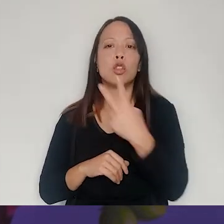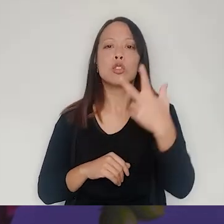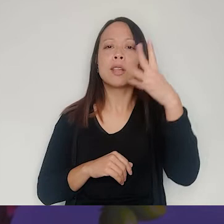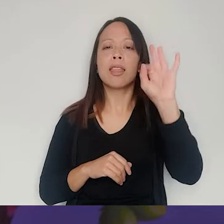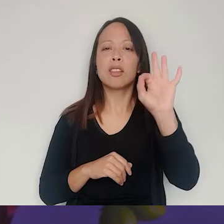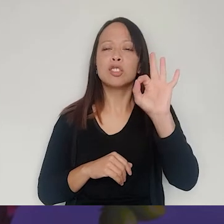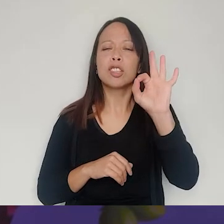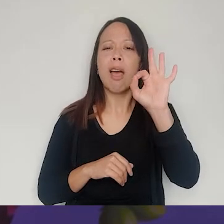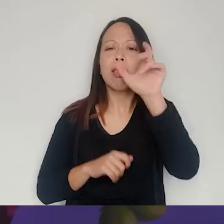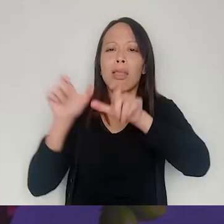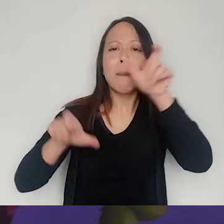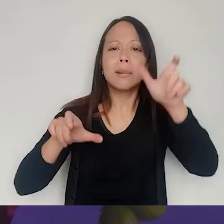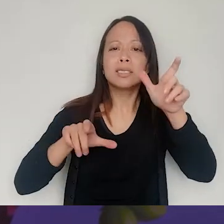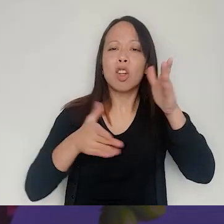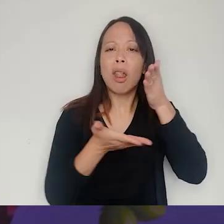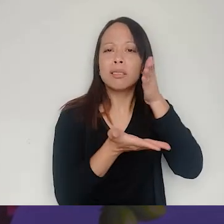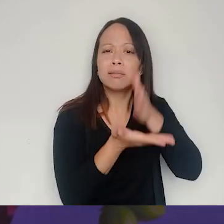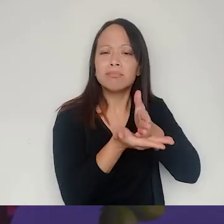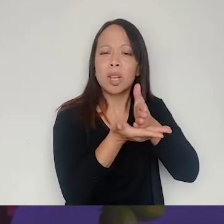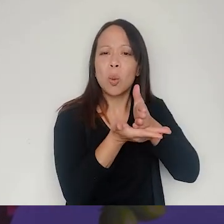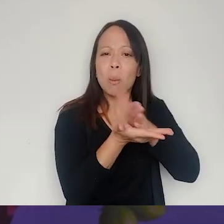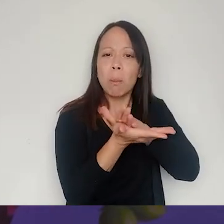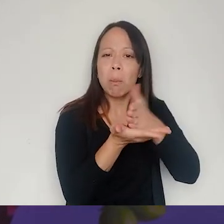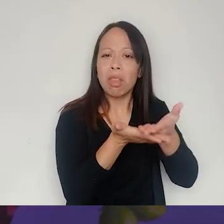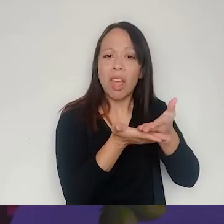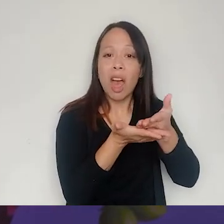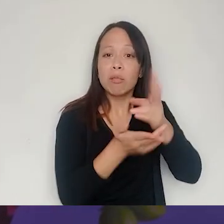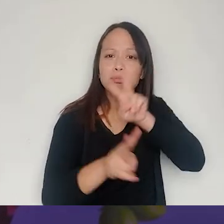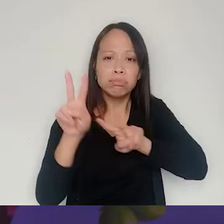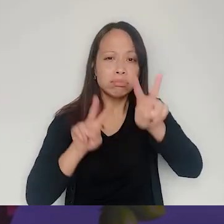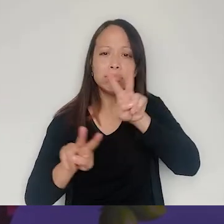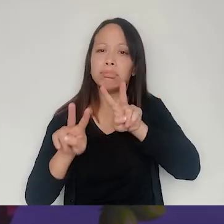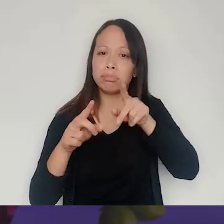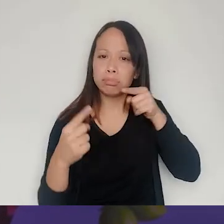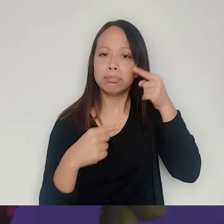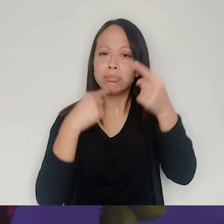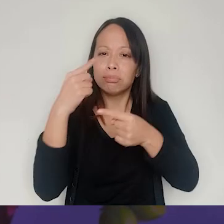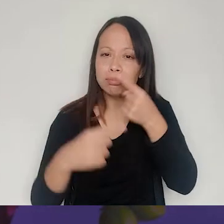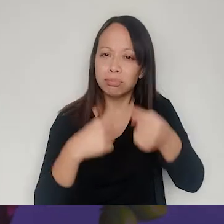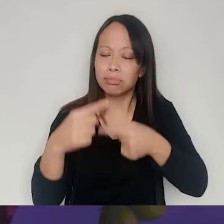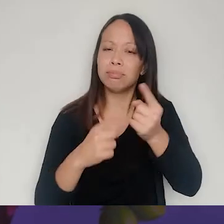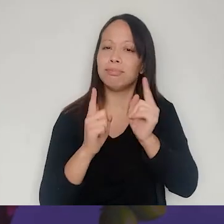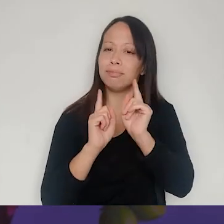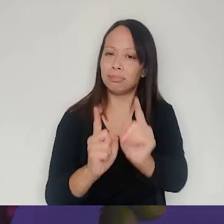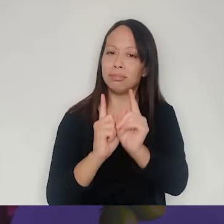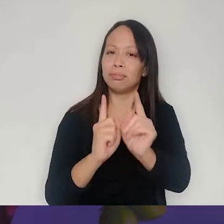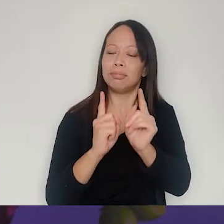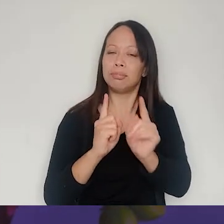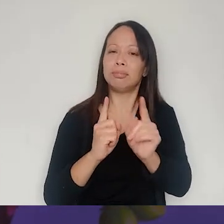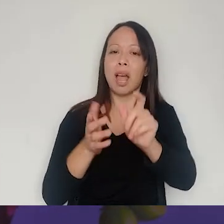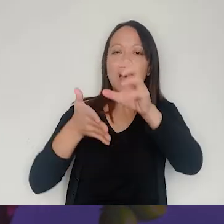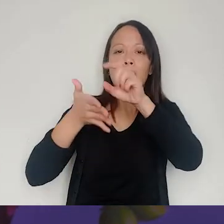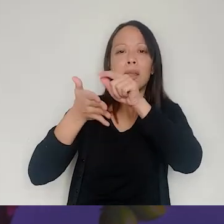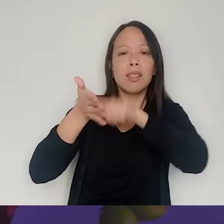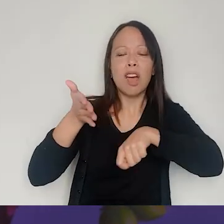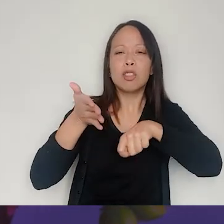seguimiento, más del 50% seguía buscando diagnóstico, con lo que vemos que es una circunstancia, ¿no?, que